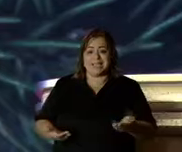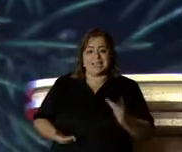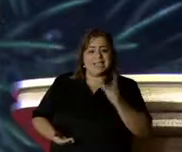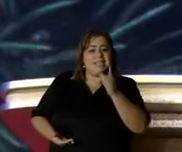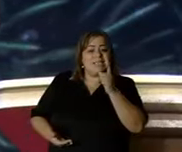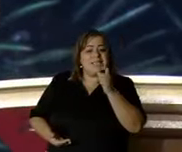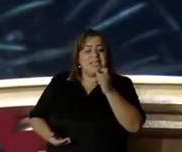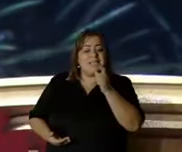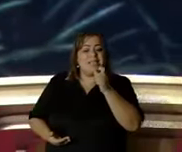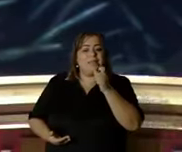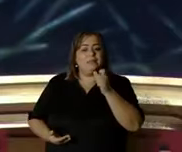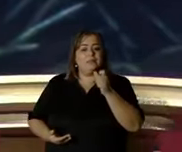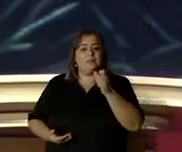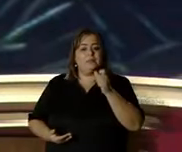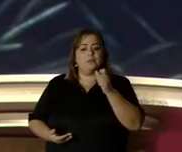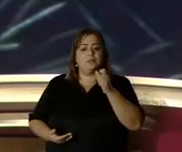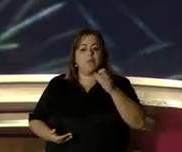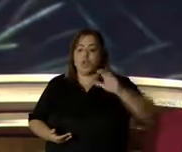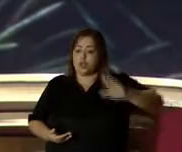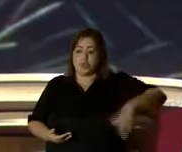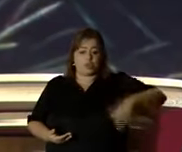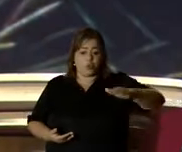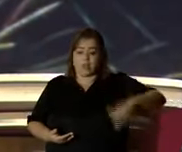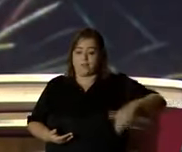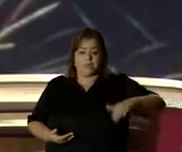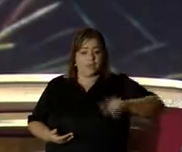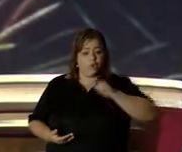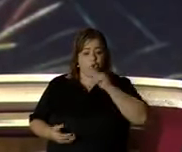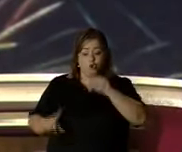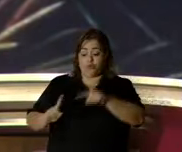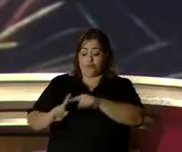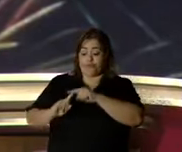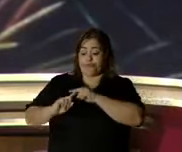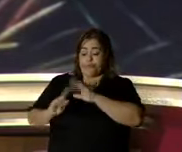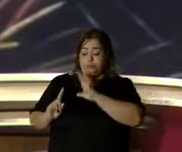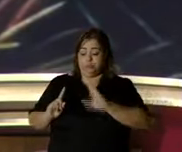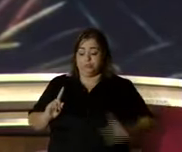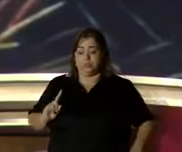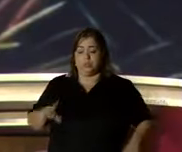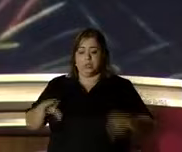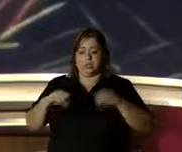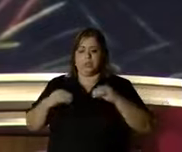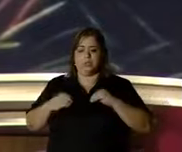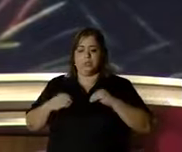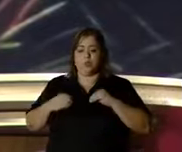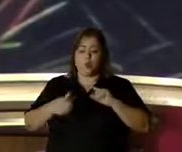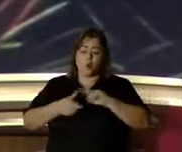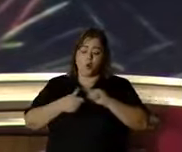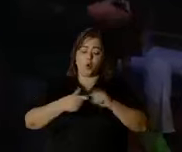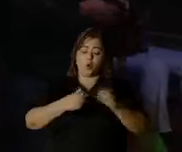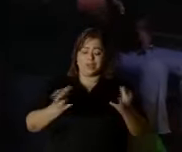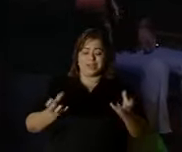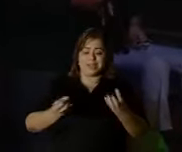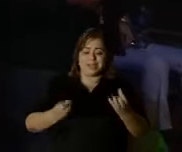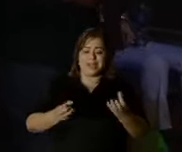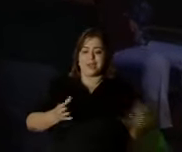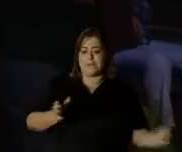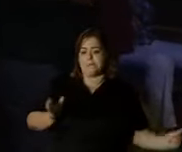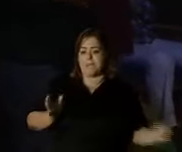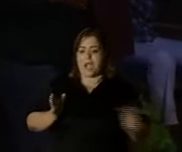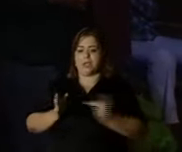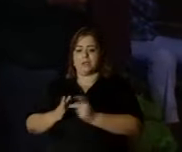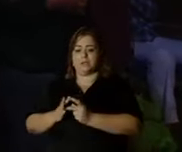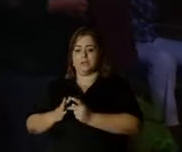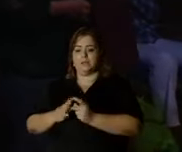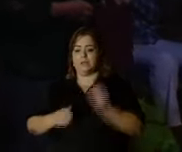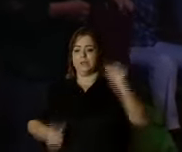alguien que todavía no ha conocido a Jesús y hoy quiere reconciliarse, levante la manita para